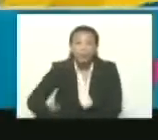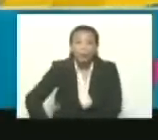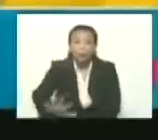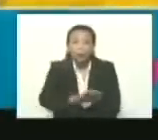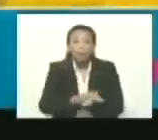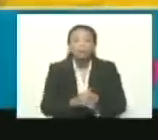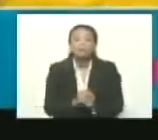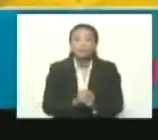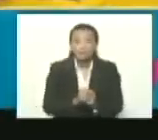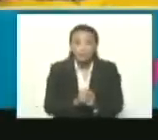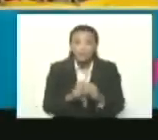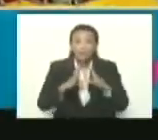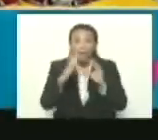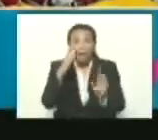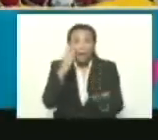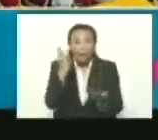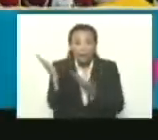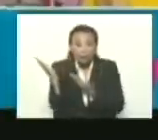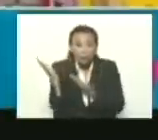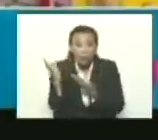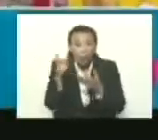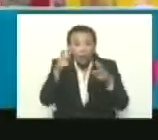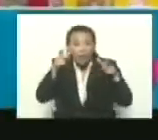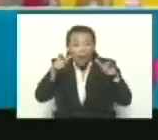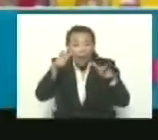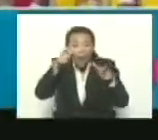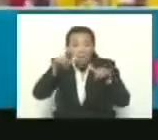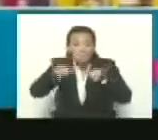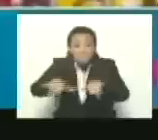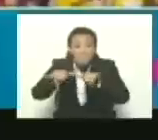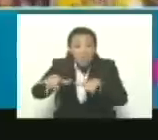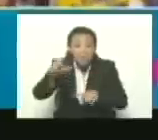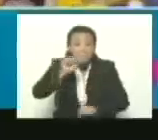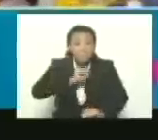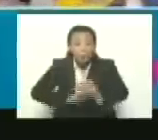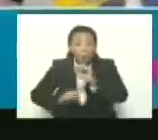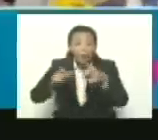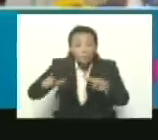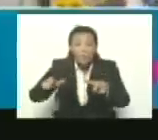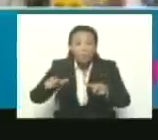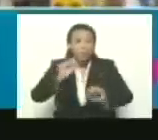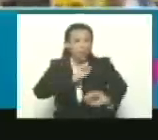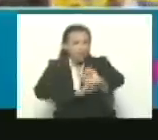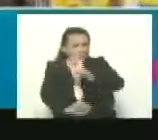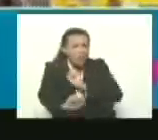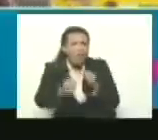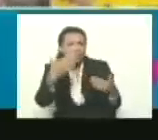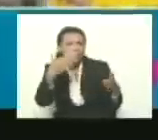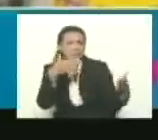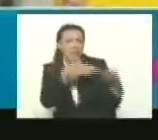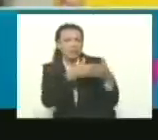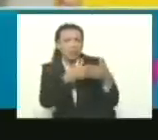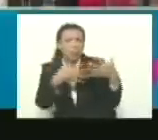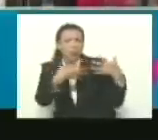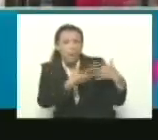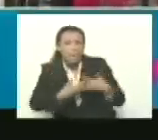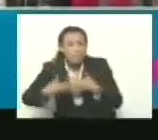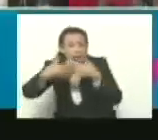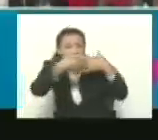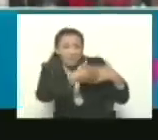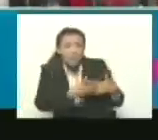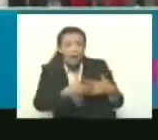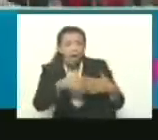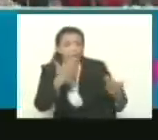Pero esto, que el pueblo se ha autoconvocado para defender la paz del país, para enfrentar el fascismo,